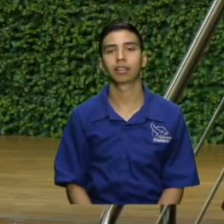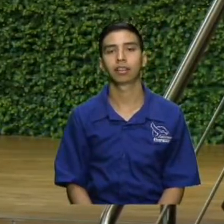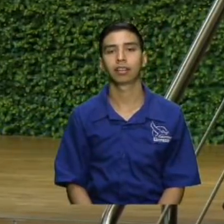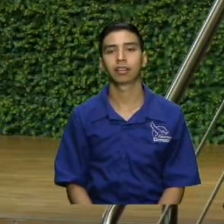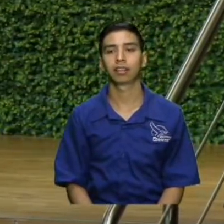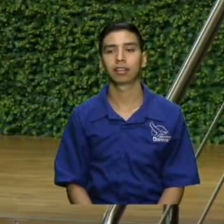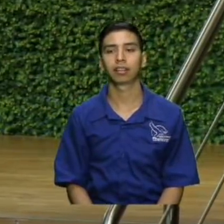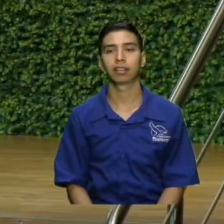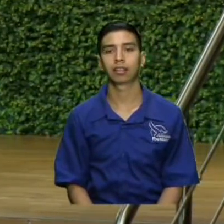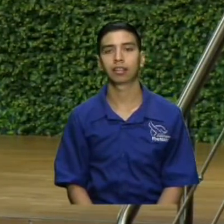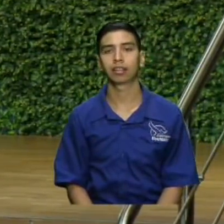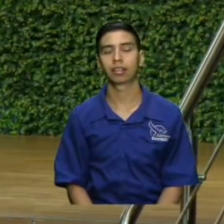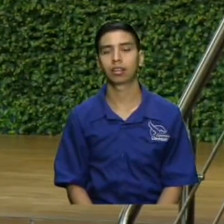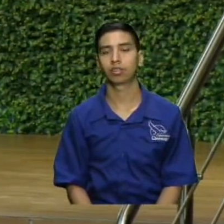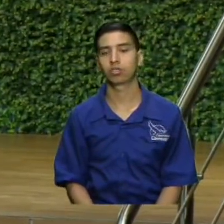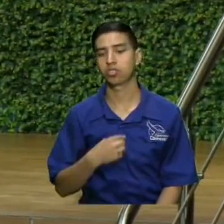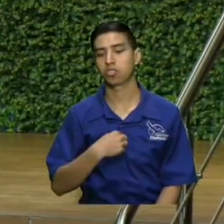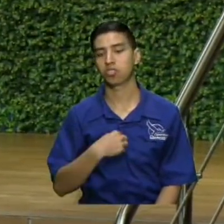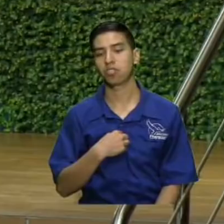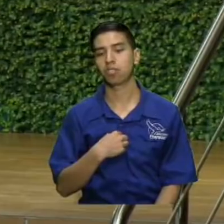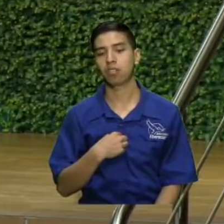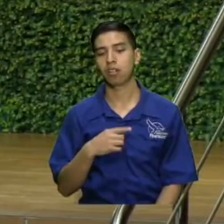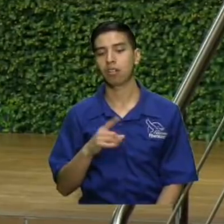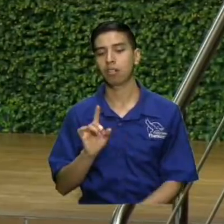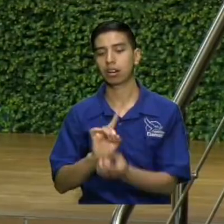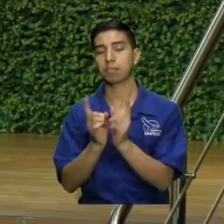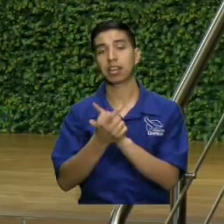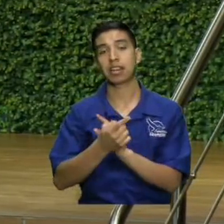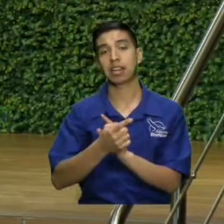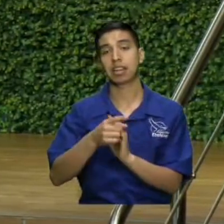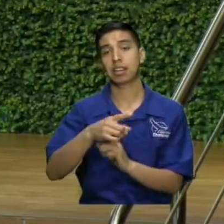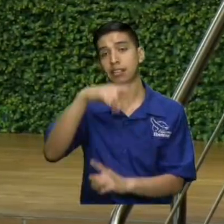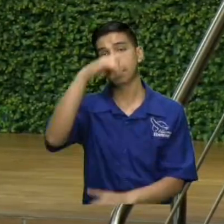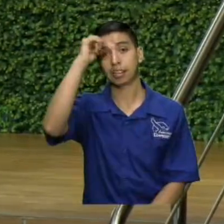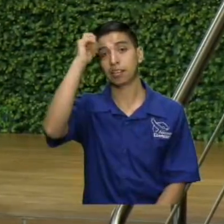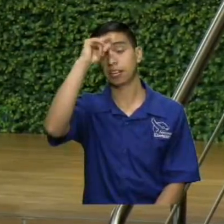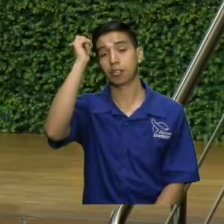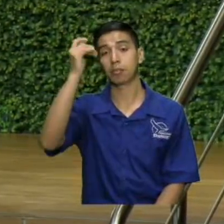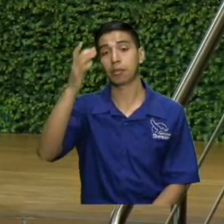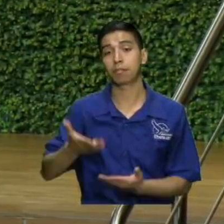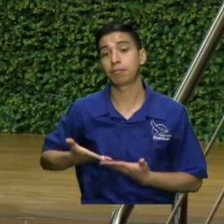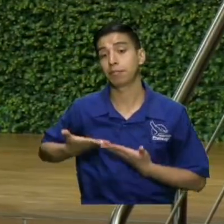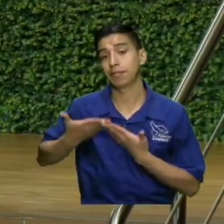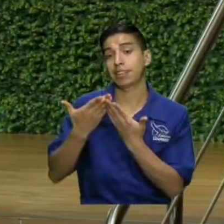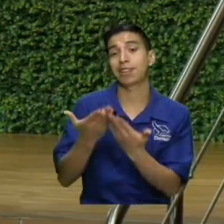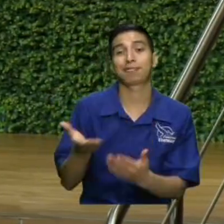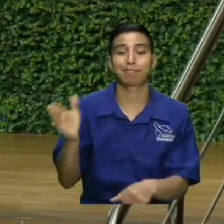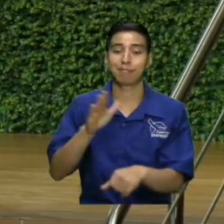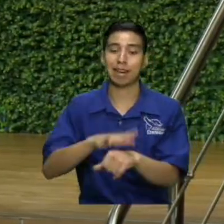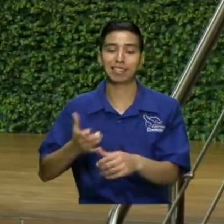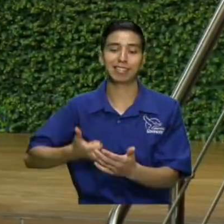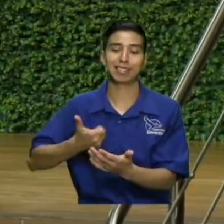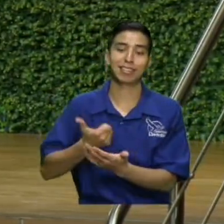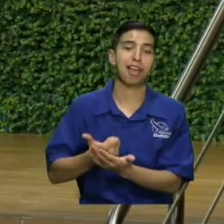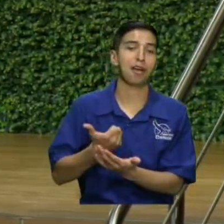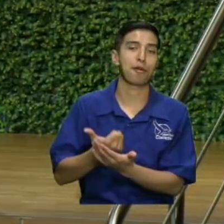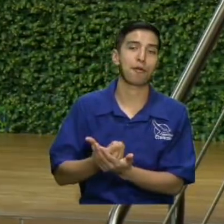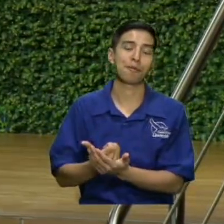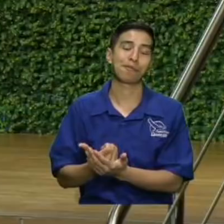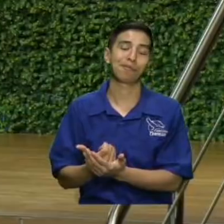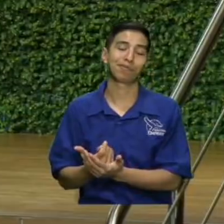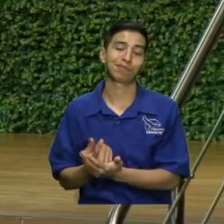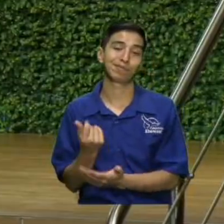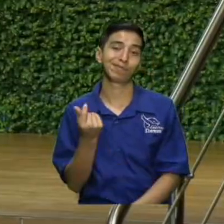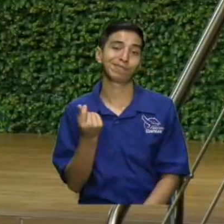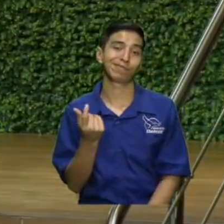Me voy a cambiar de trabajo. Me ofrecen más dinero acá y todo. Y aunque aquí pues